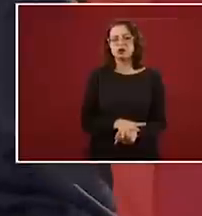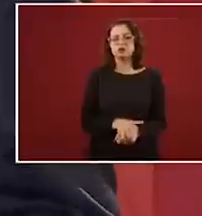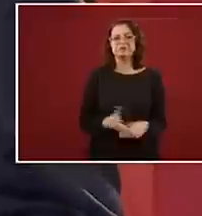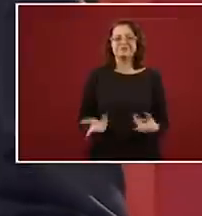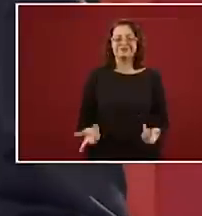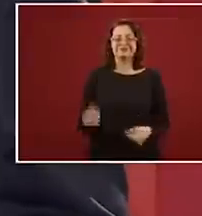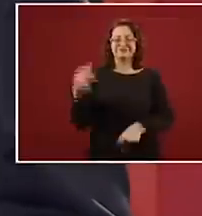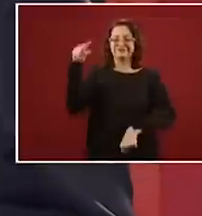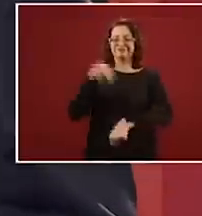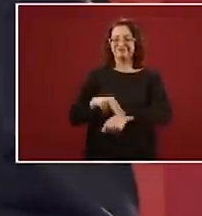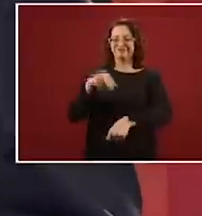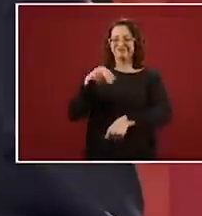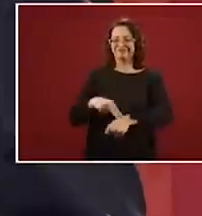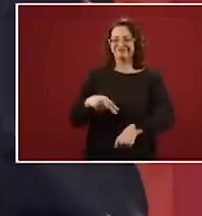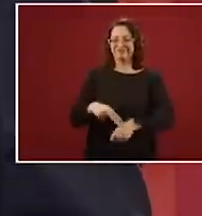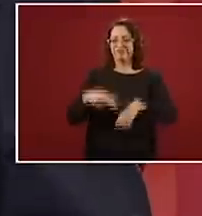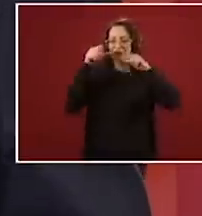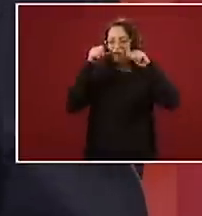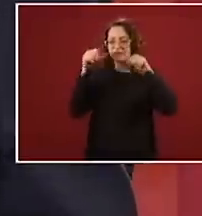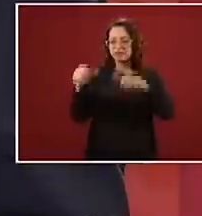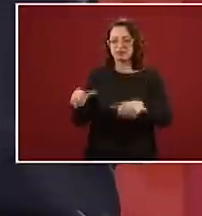atención médica